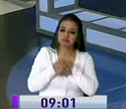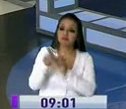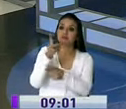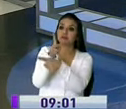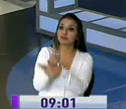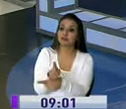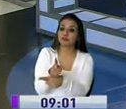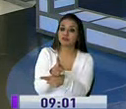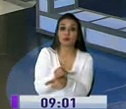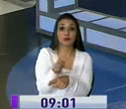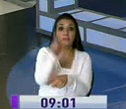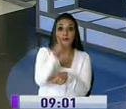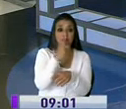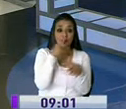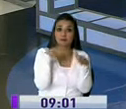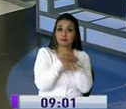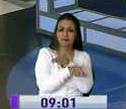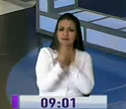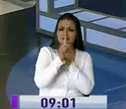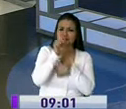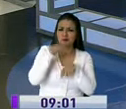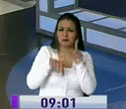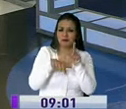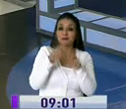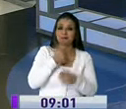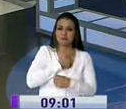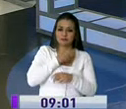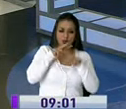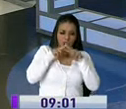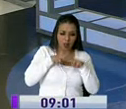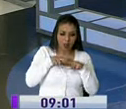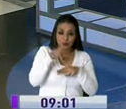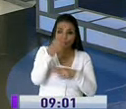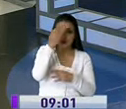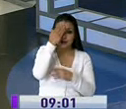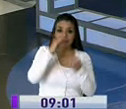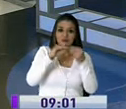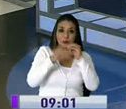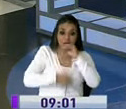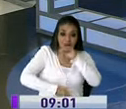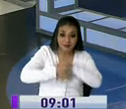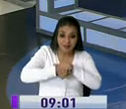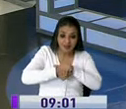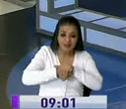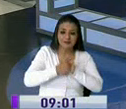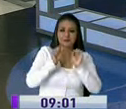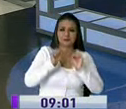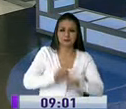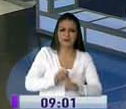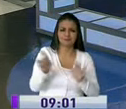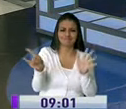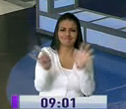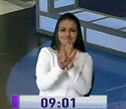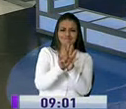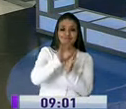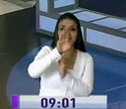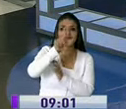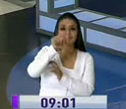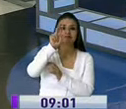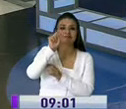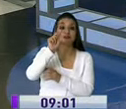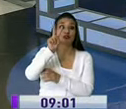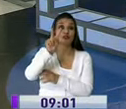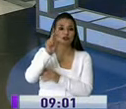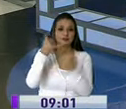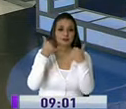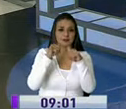nadie más que usted puede revisar esa aplicación, porque solo usted conoce la clave secreta que tiene que poner. Así que bájese, descárguese Windows Chat, así se